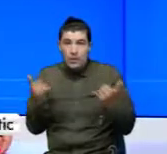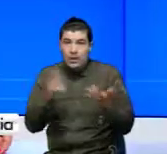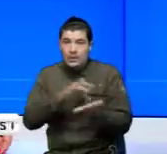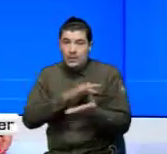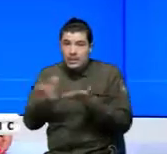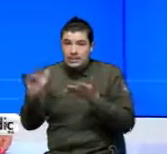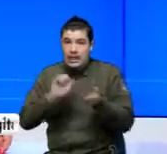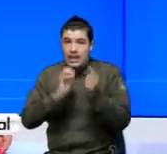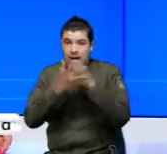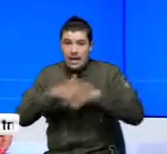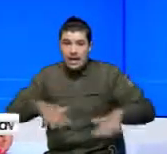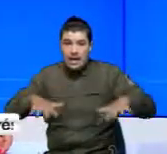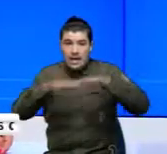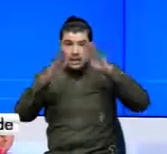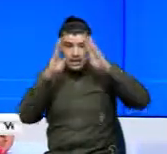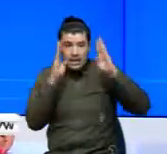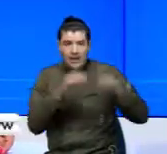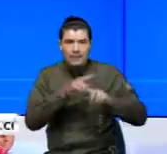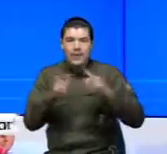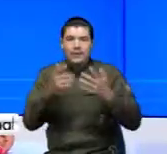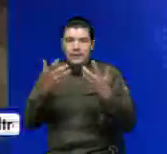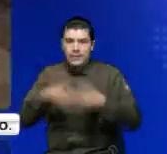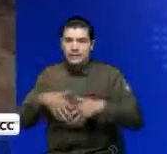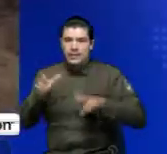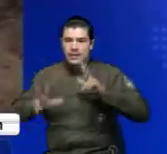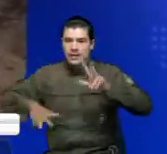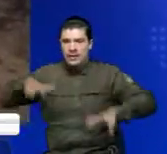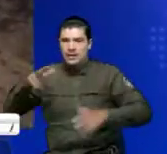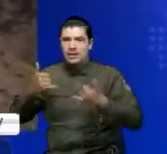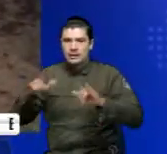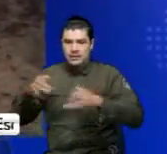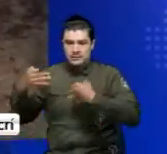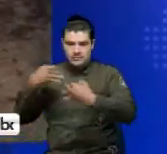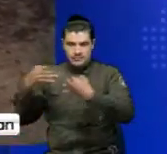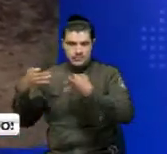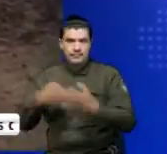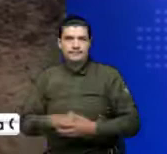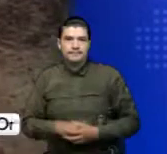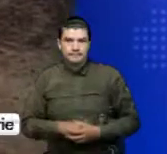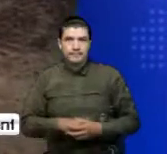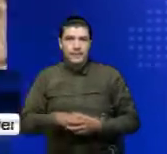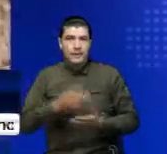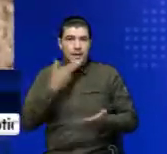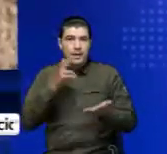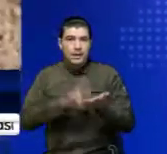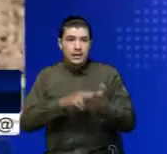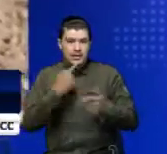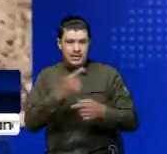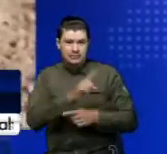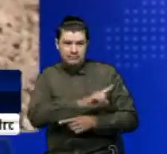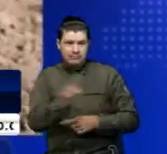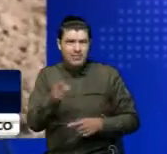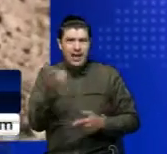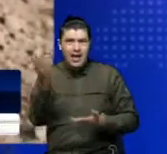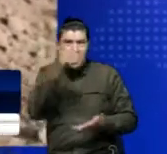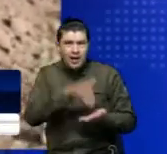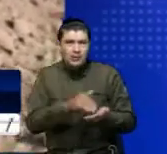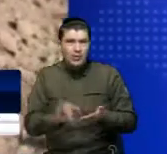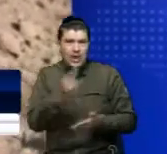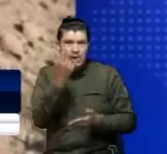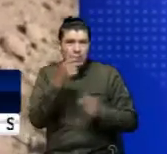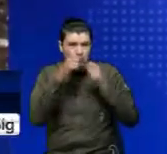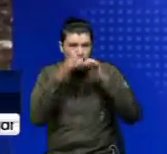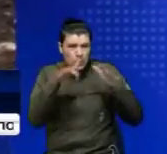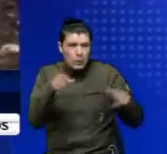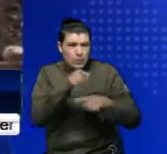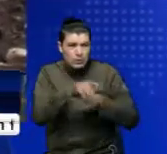una explicación técnica por parte de Ecopetrol. A través de un comunicado, Ecopetrol niega que exista algún riesgo ambiental